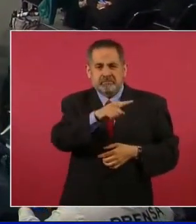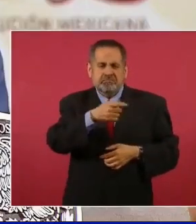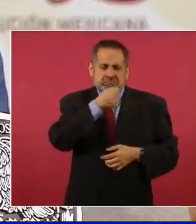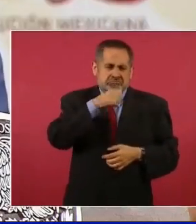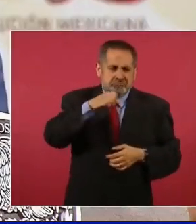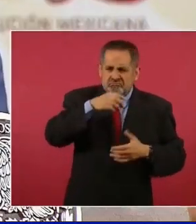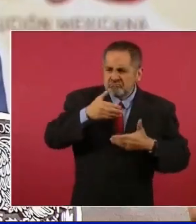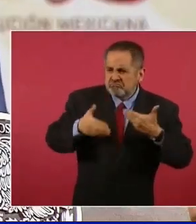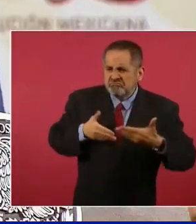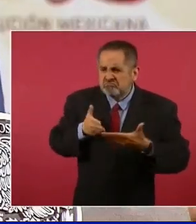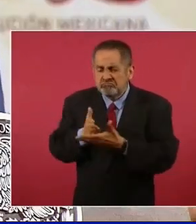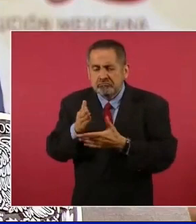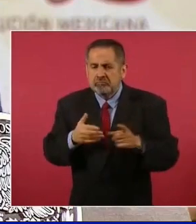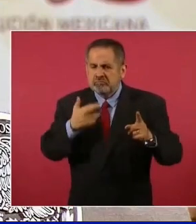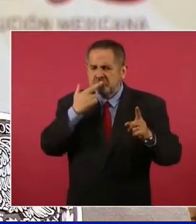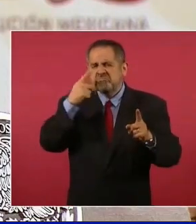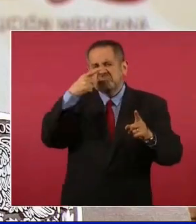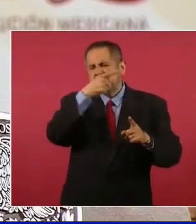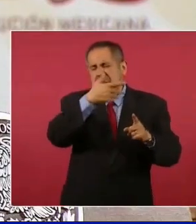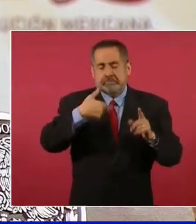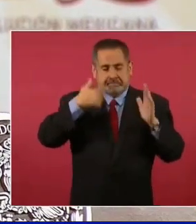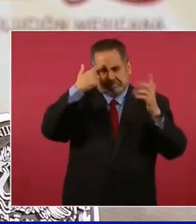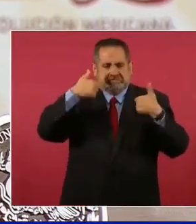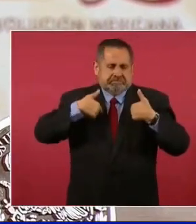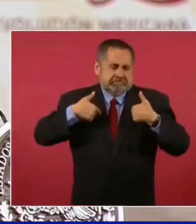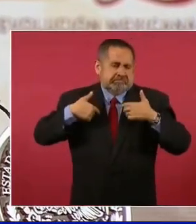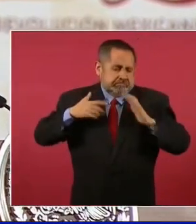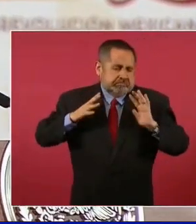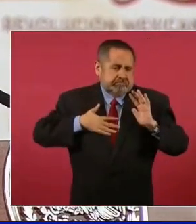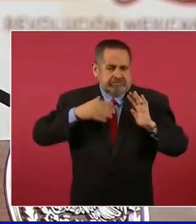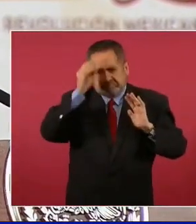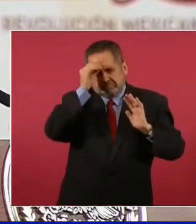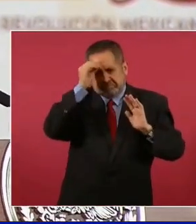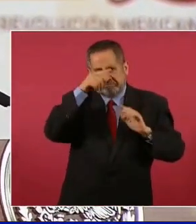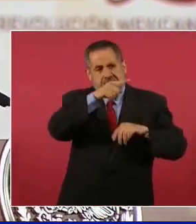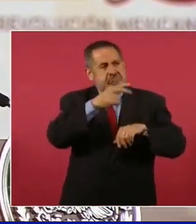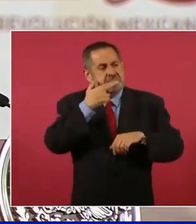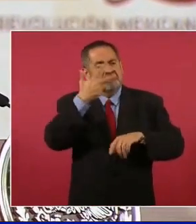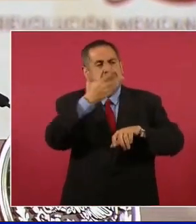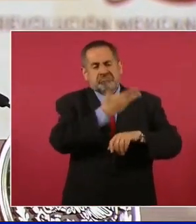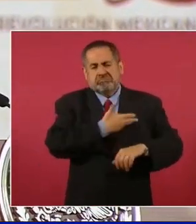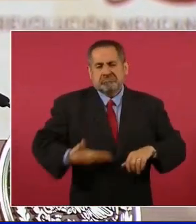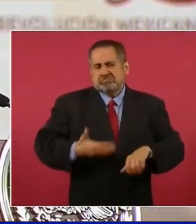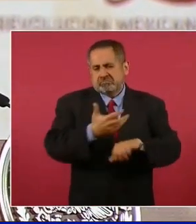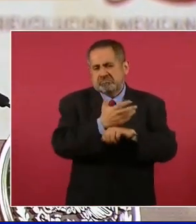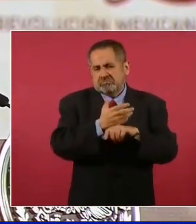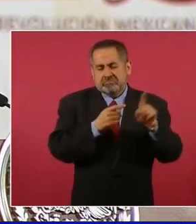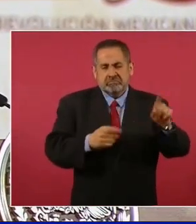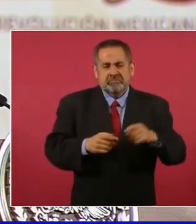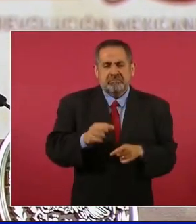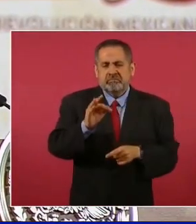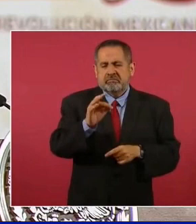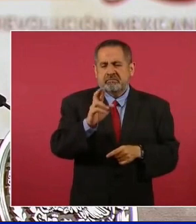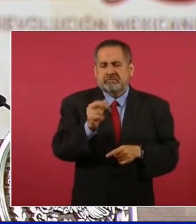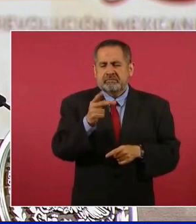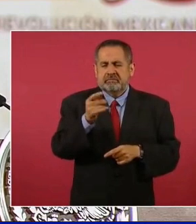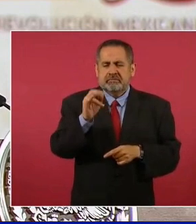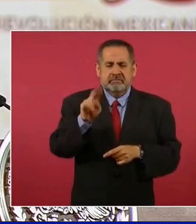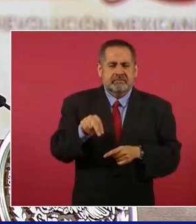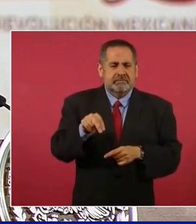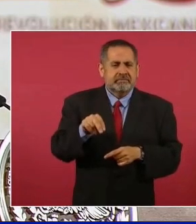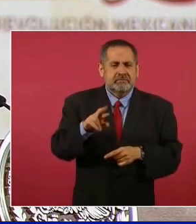avanzada, el mejor presidente para mí también que ha tenido Estados Unidos, Franklin Delano Roosevelt.